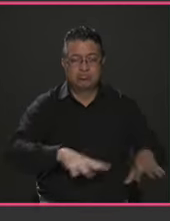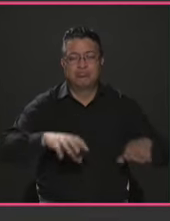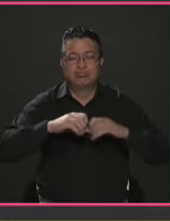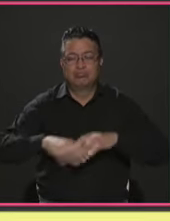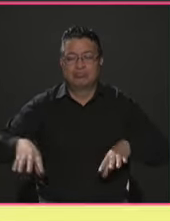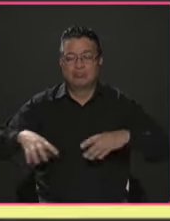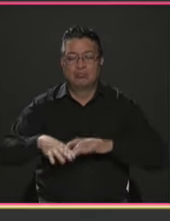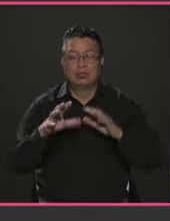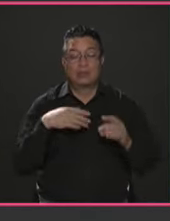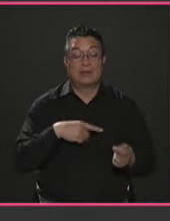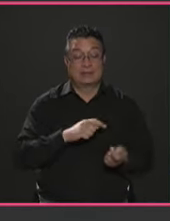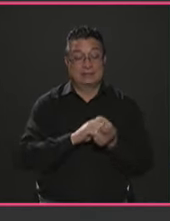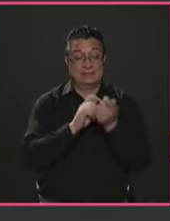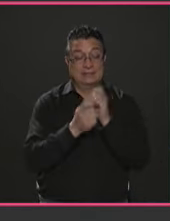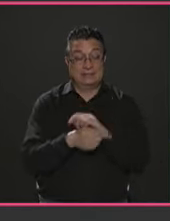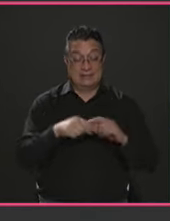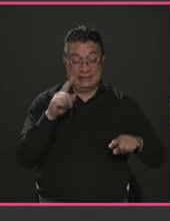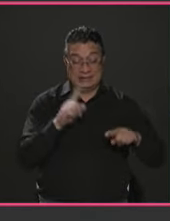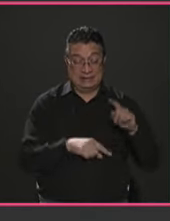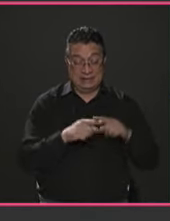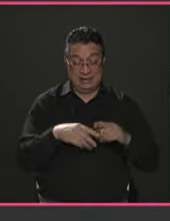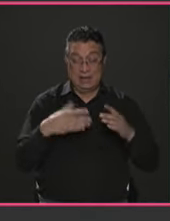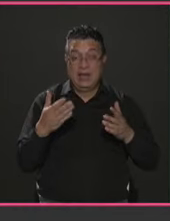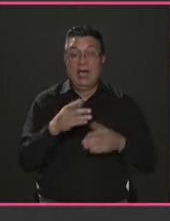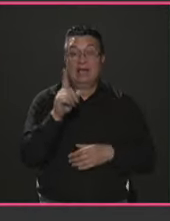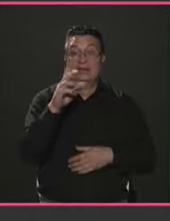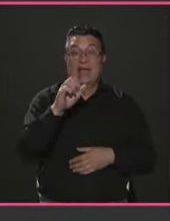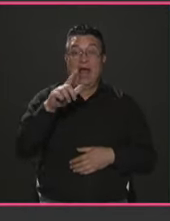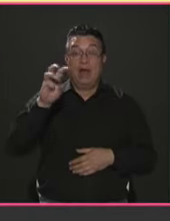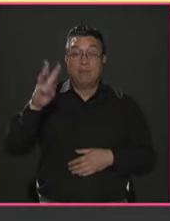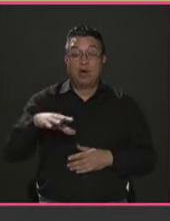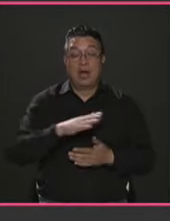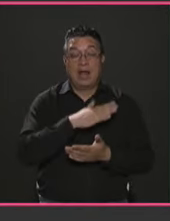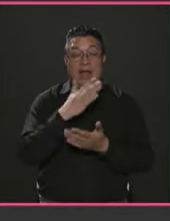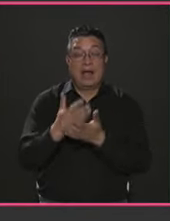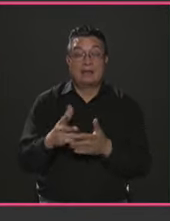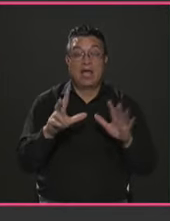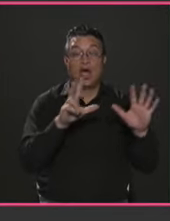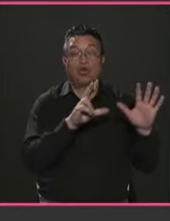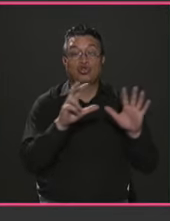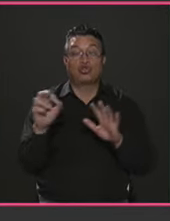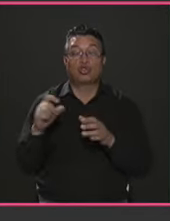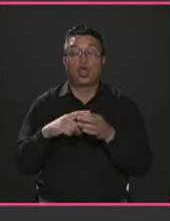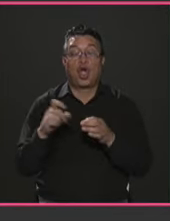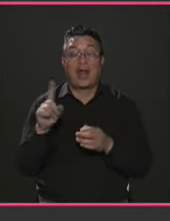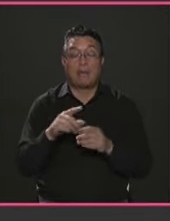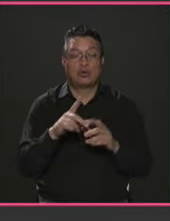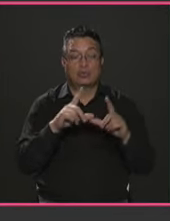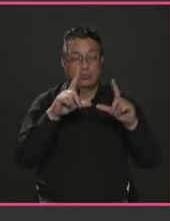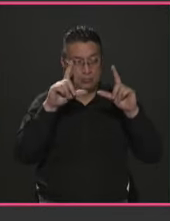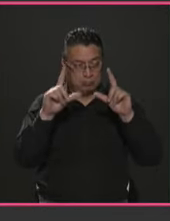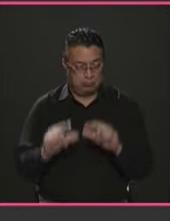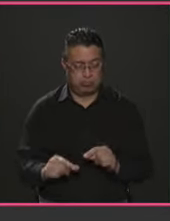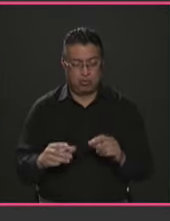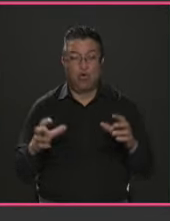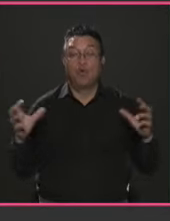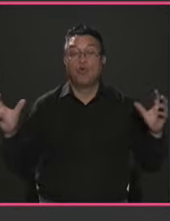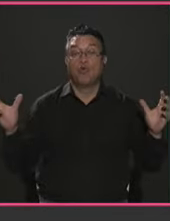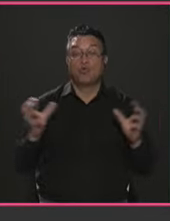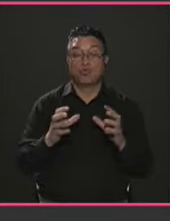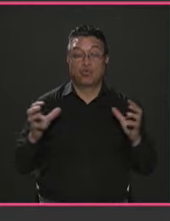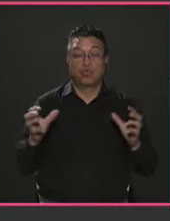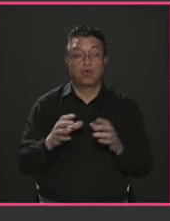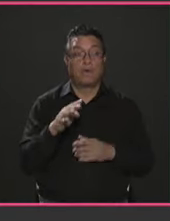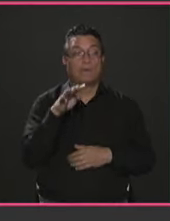trasladamos a tierra la producción de salmones hasta 800 G reducimos drásticamente el